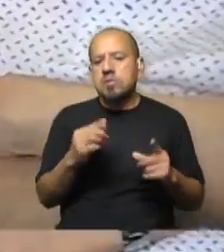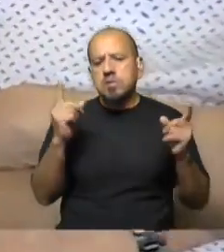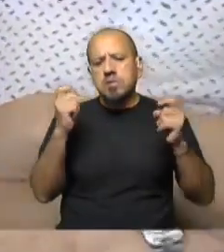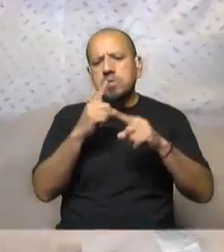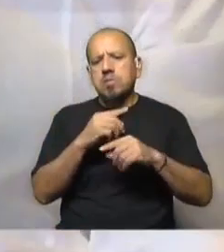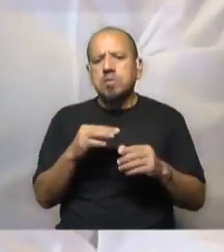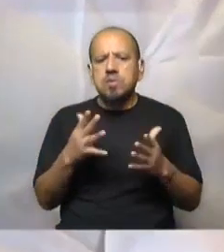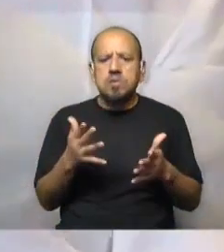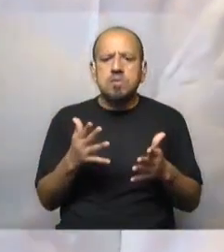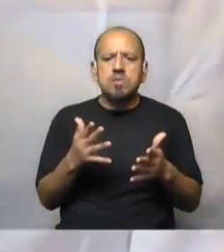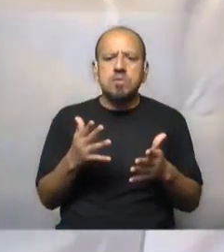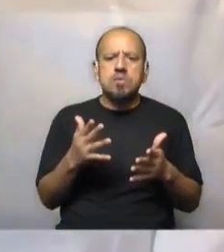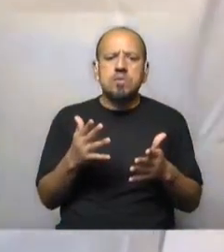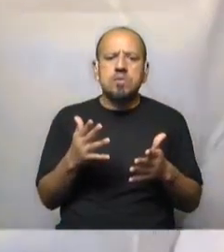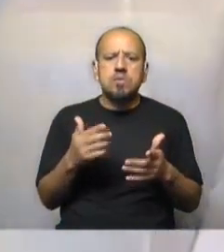y cuán